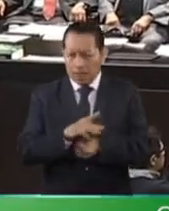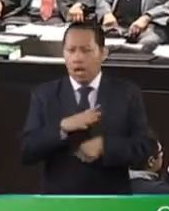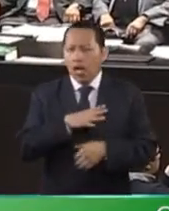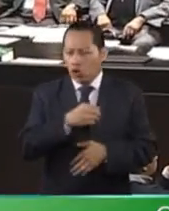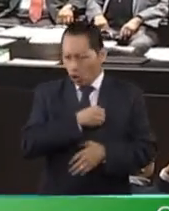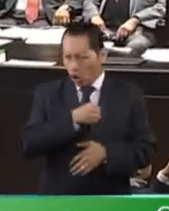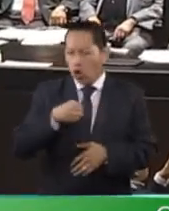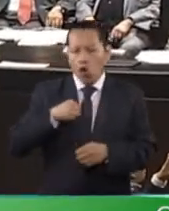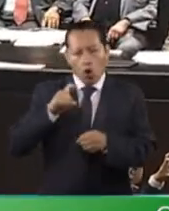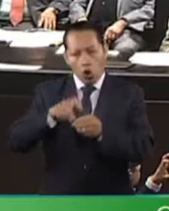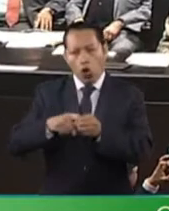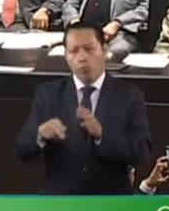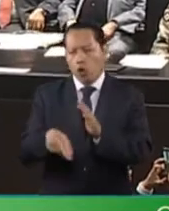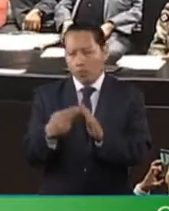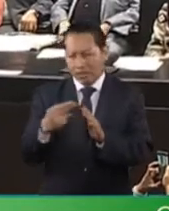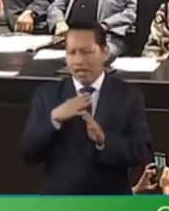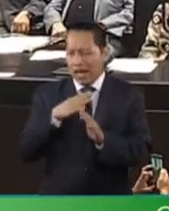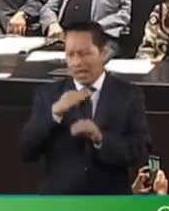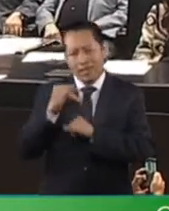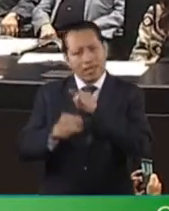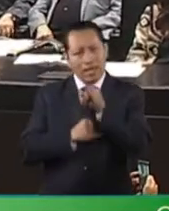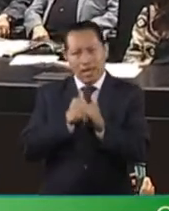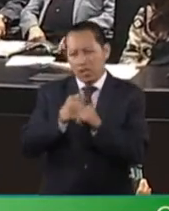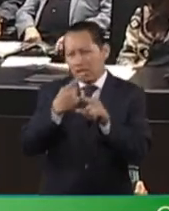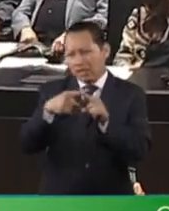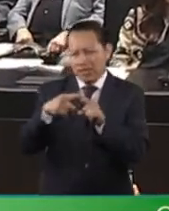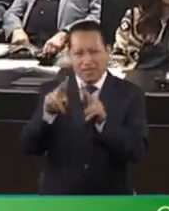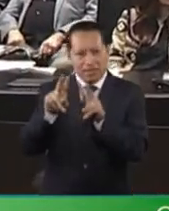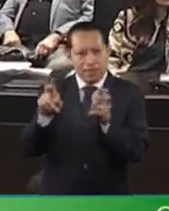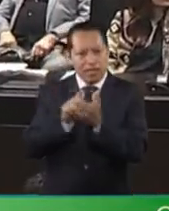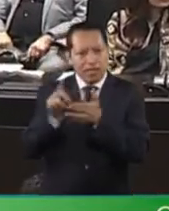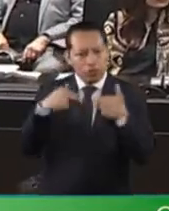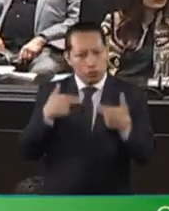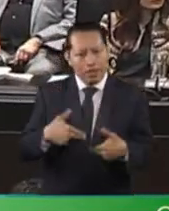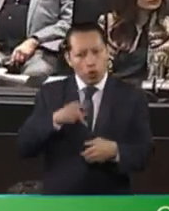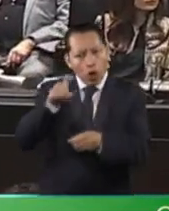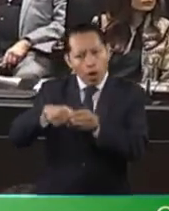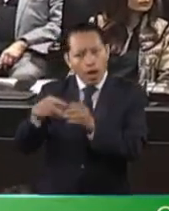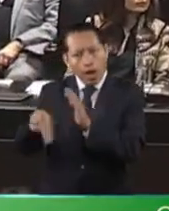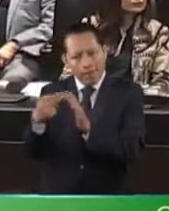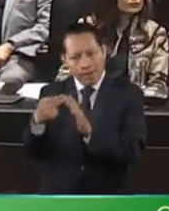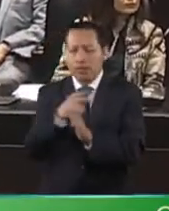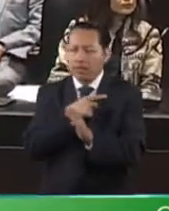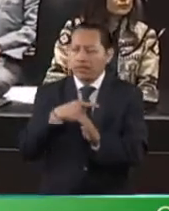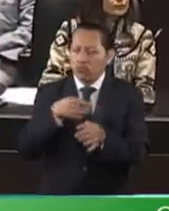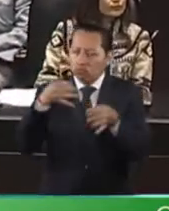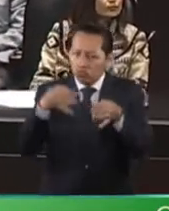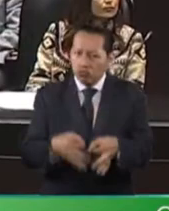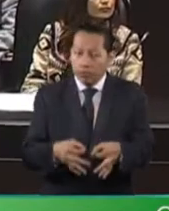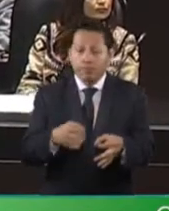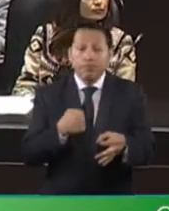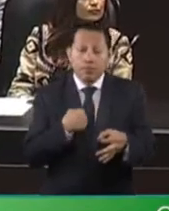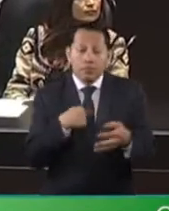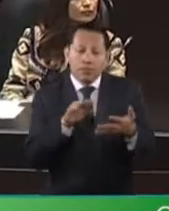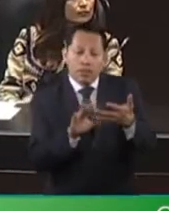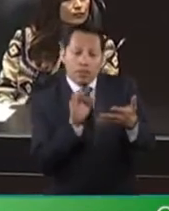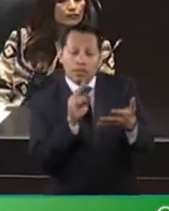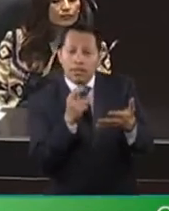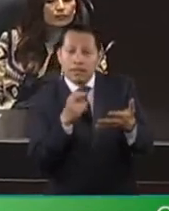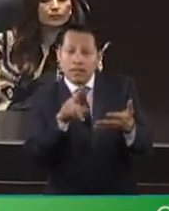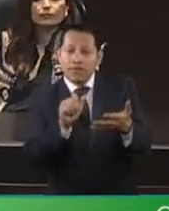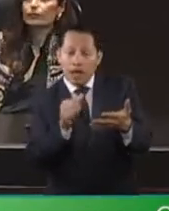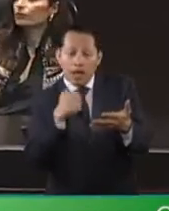acuerdo a lo que marcan los instrumentos internacionales en derechos humanos. La reserva que presento pretende